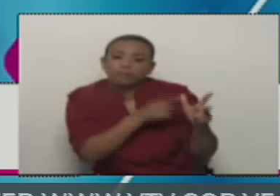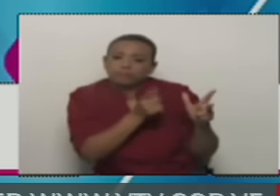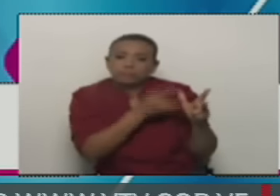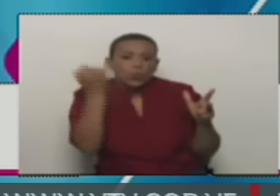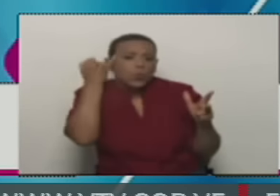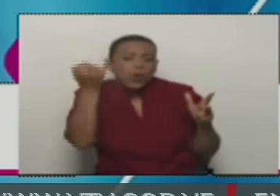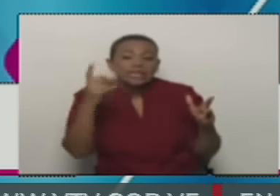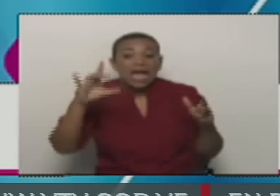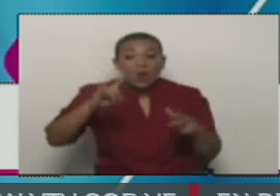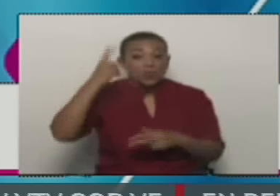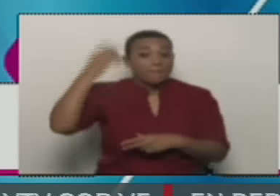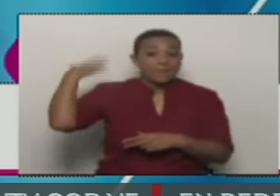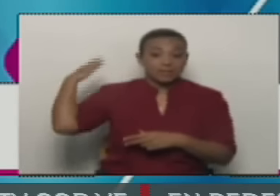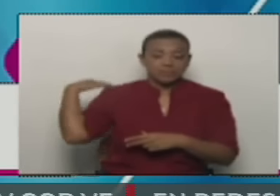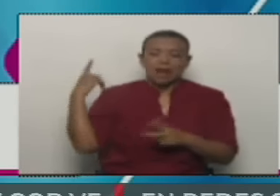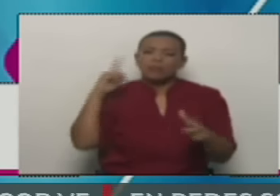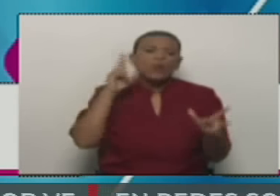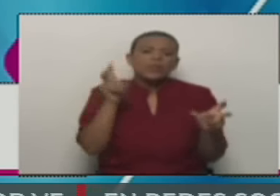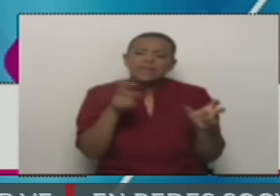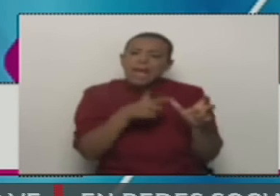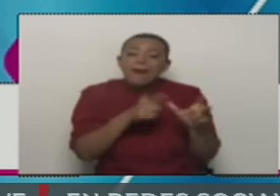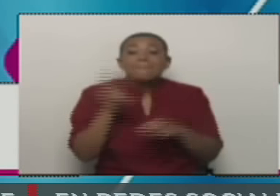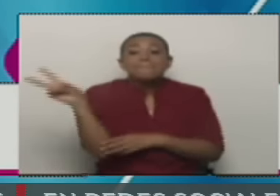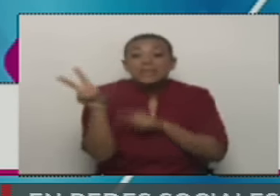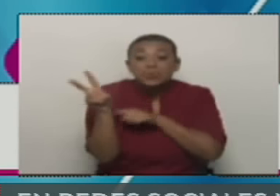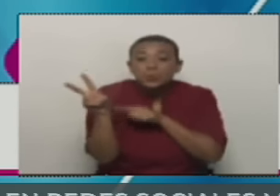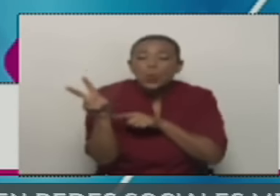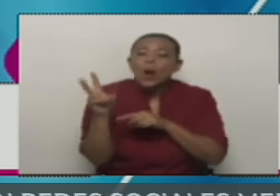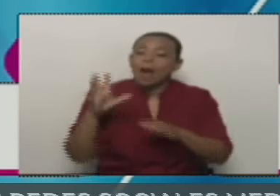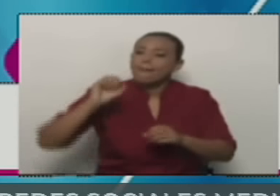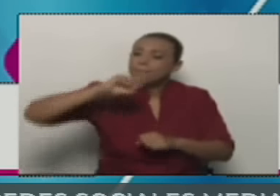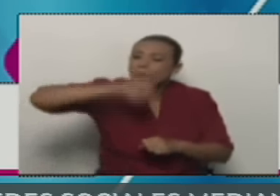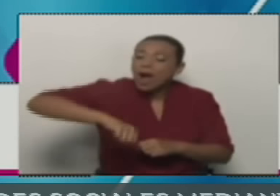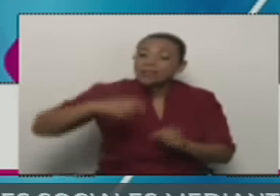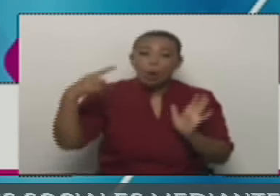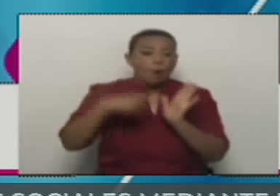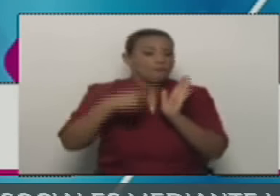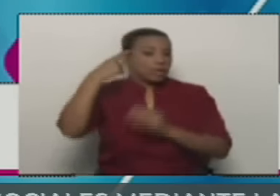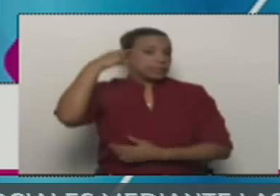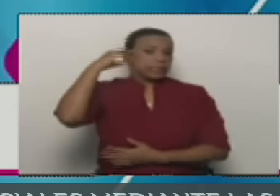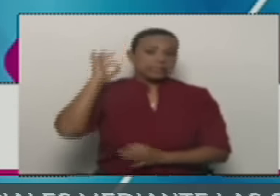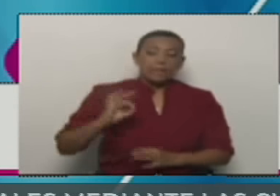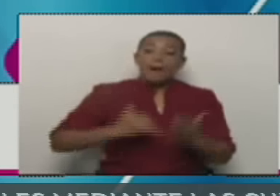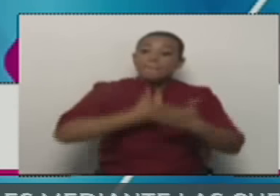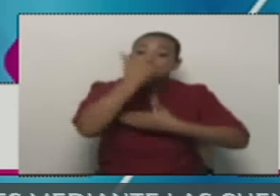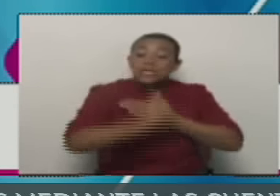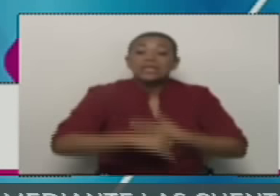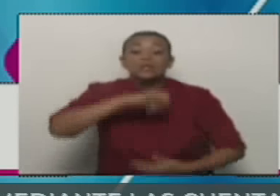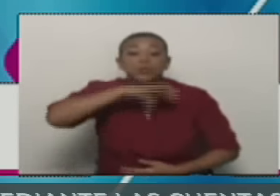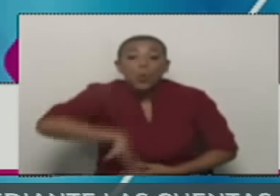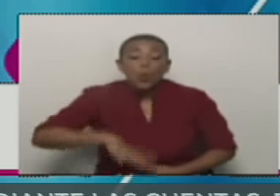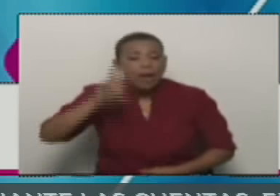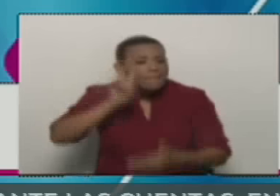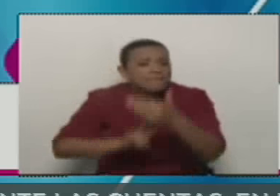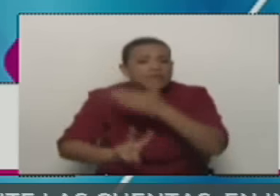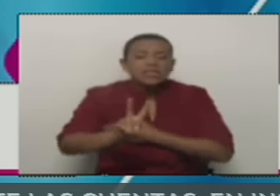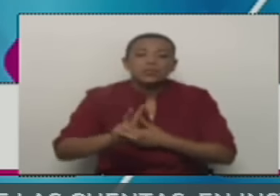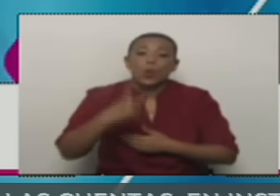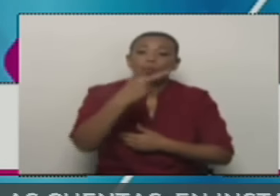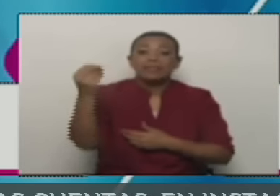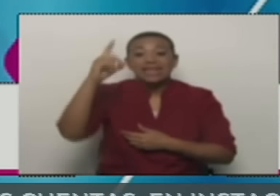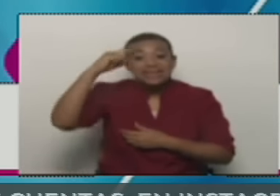lunes pasado. Tiene que ver Venezuela, la patria o el fascismo. Nuestro proyecto histórico, la visión de los 30